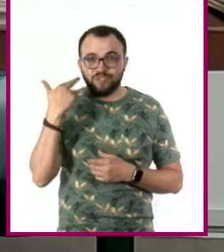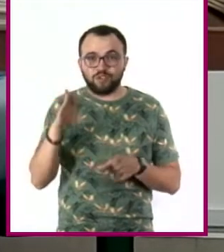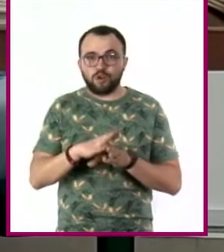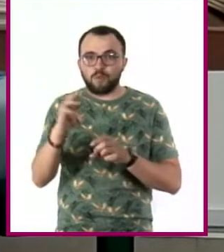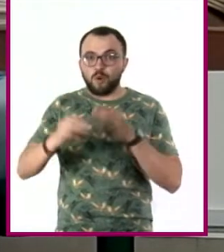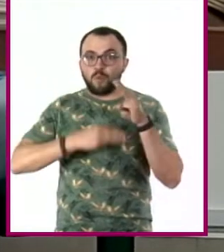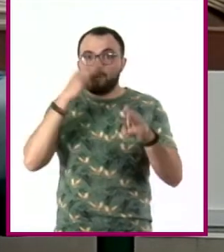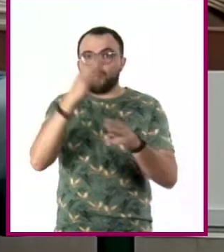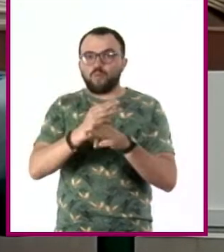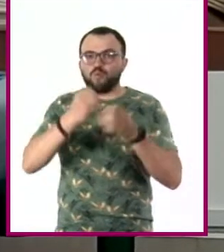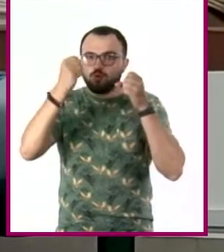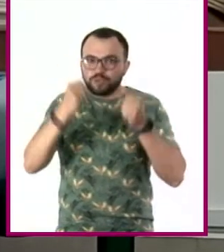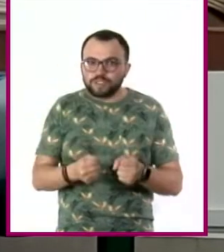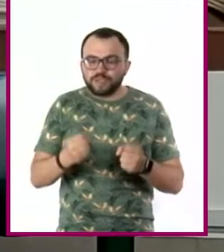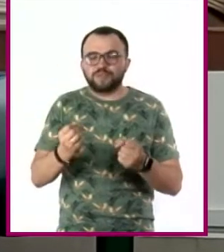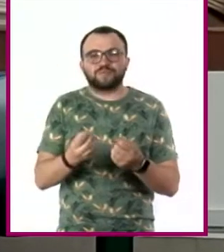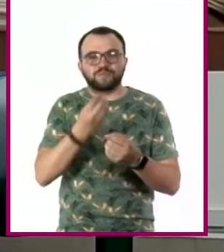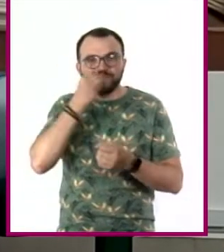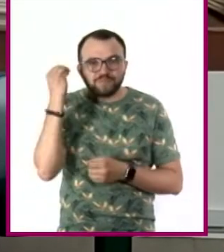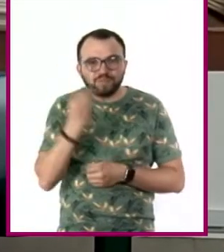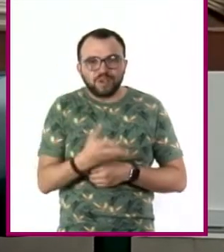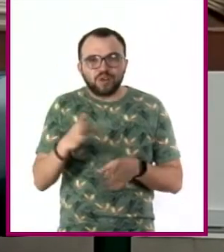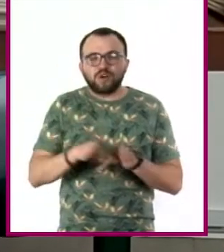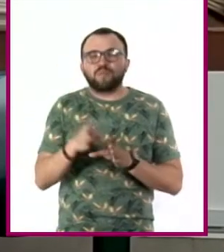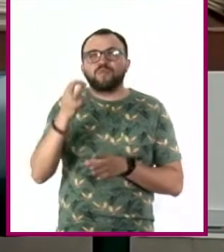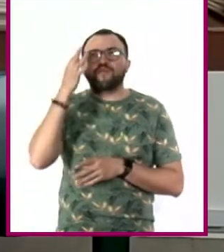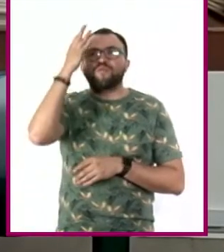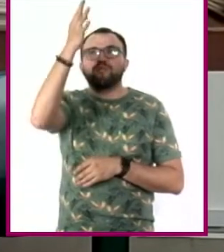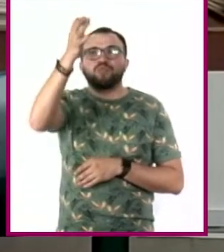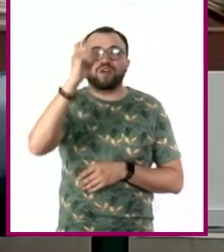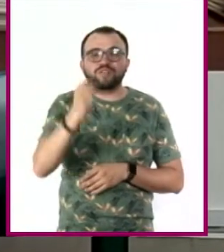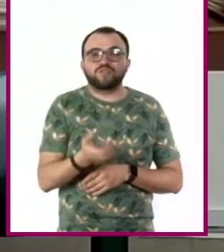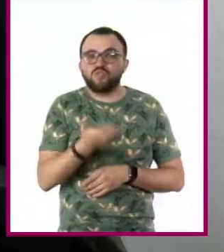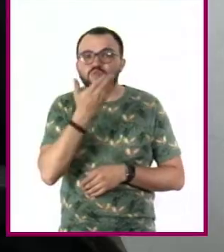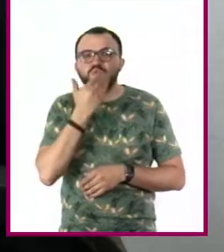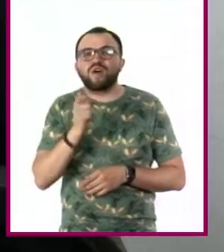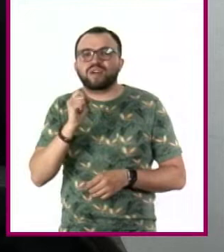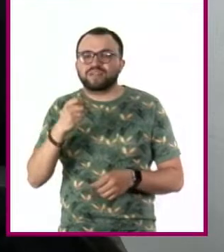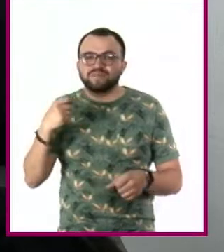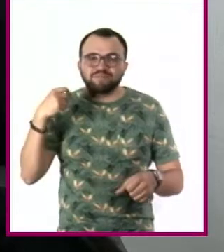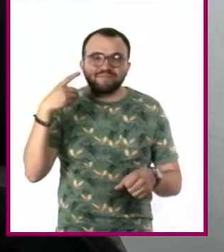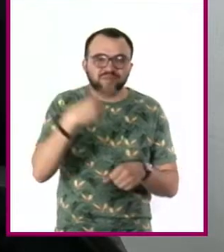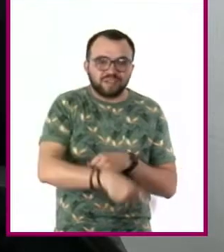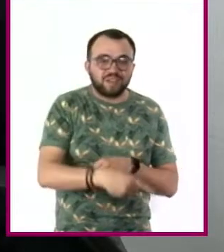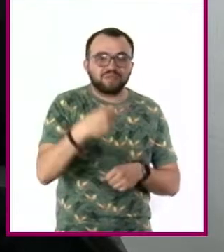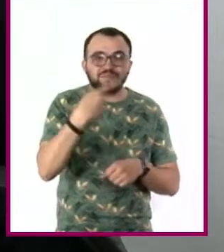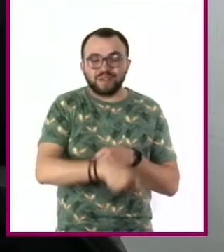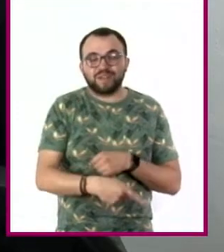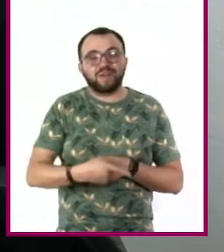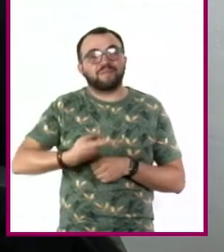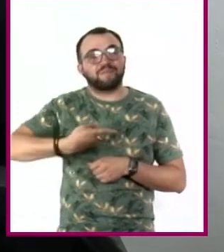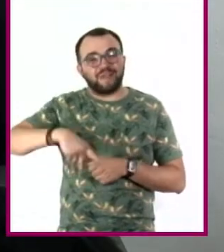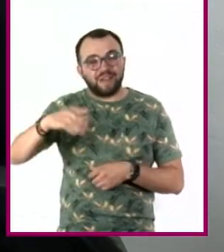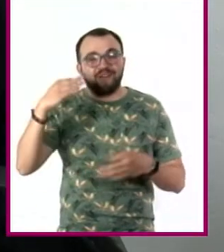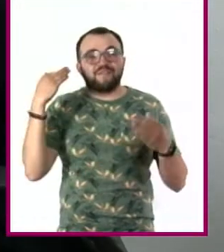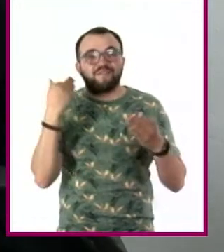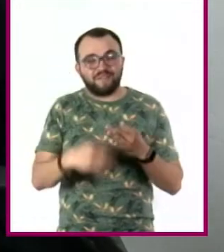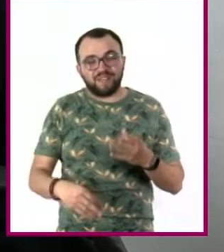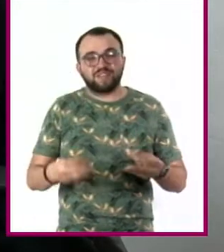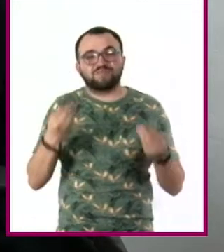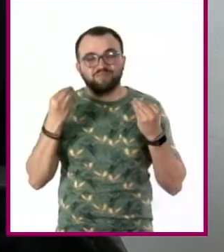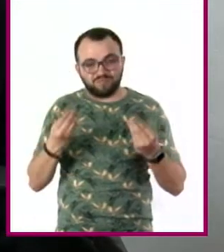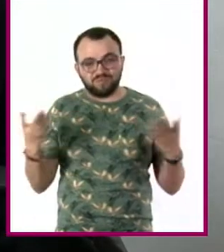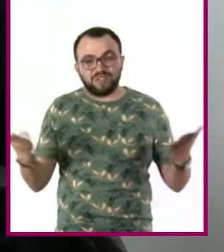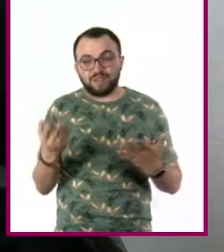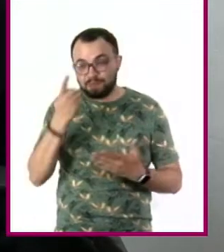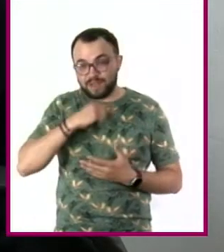mundo seguro, maravilloso, una utopía donde no hay amenazas. Sin embargo, falta mucho por hacer para que todas las